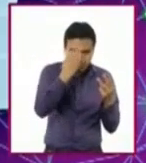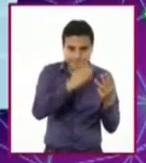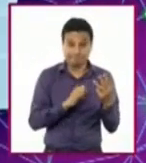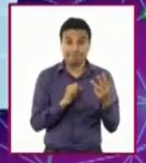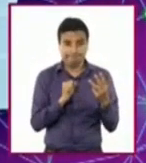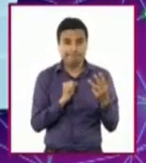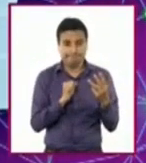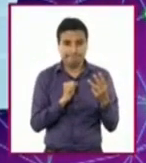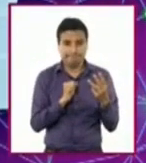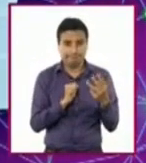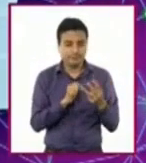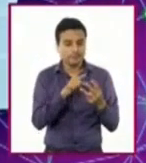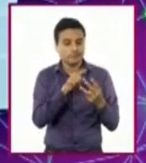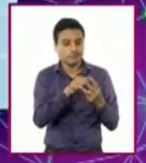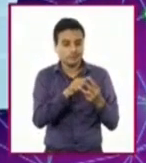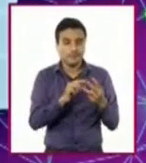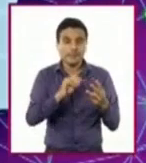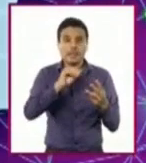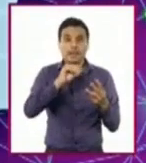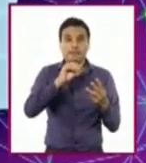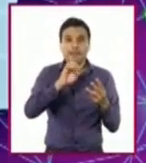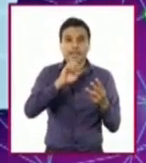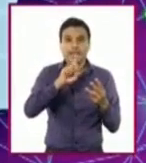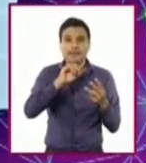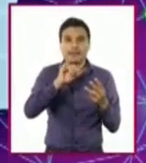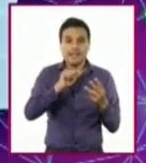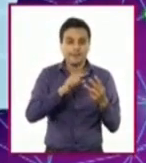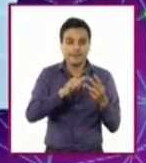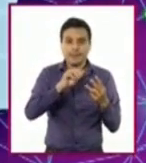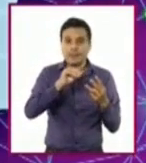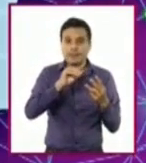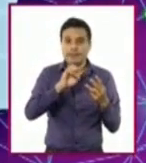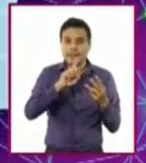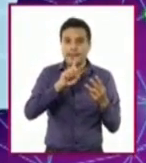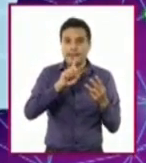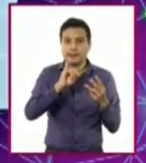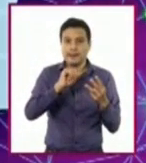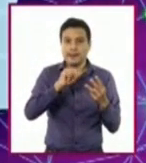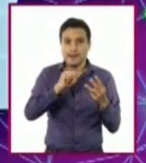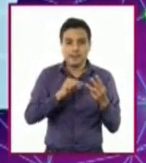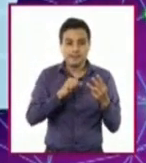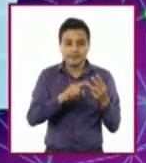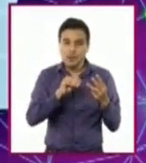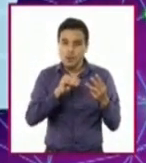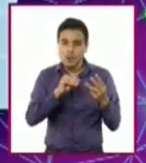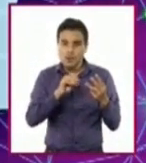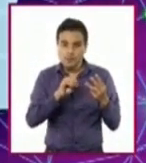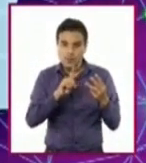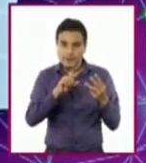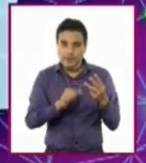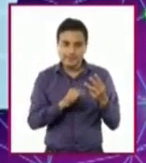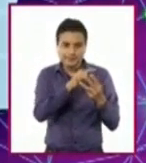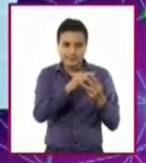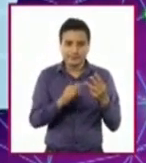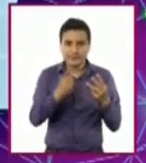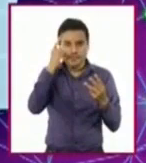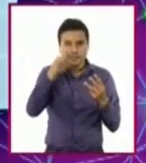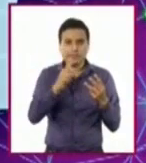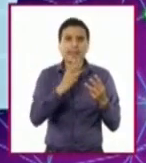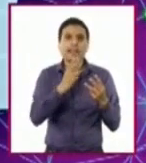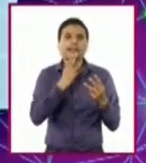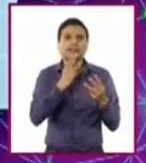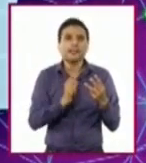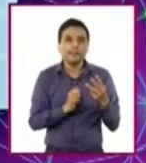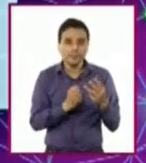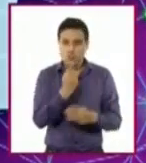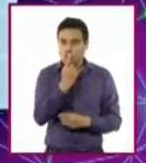datos la media la mediana y la moda estas medidas nos permiten representar con una